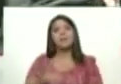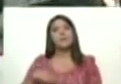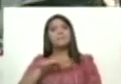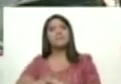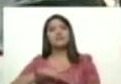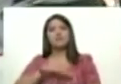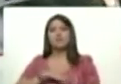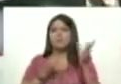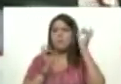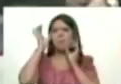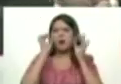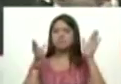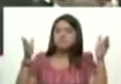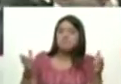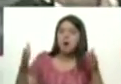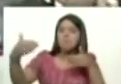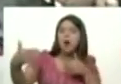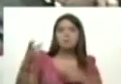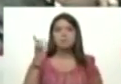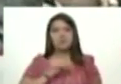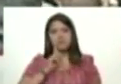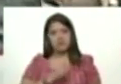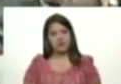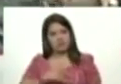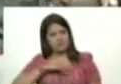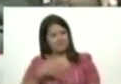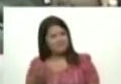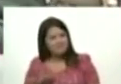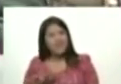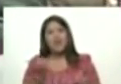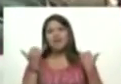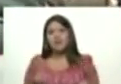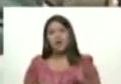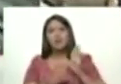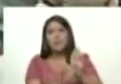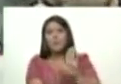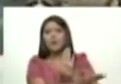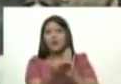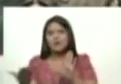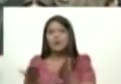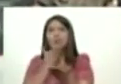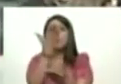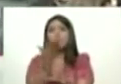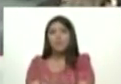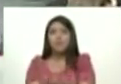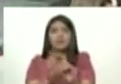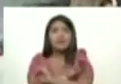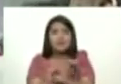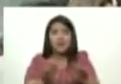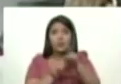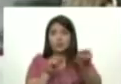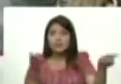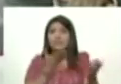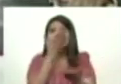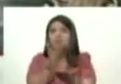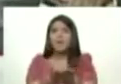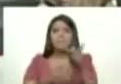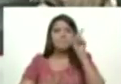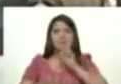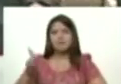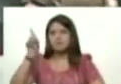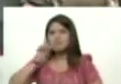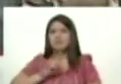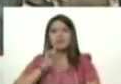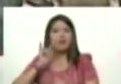Maqueta. Son definitivamente, y lo demuestran hoy con la propuesta que han hecho, la mentira y